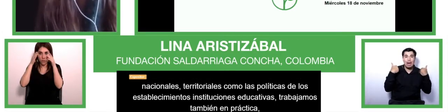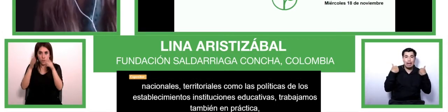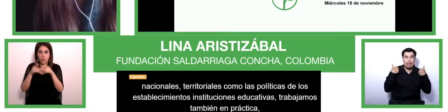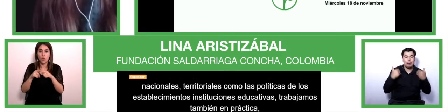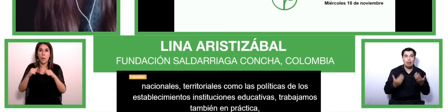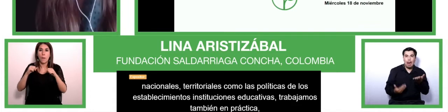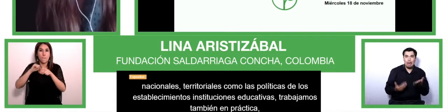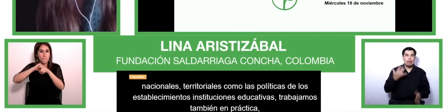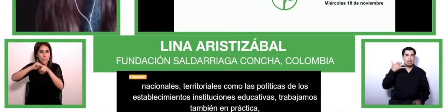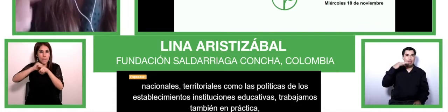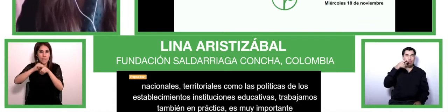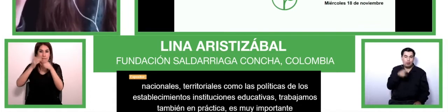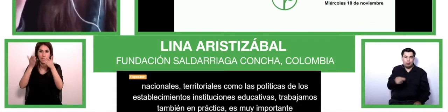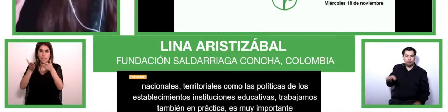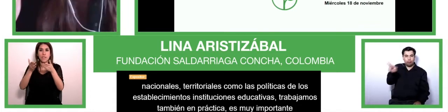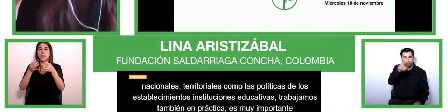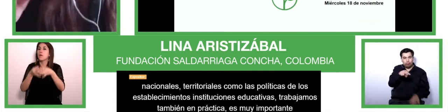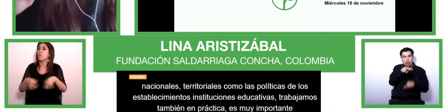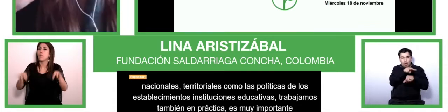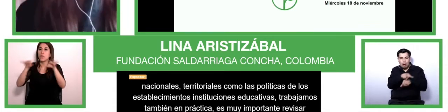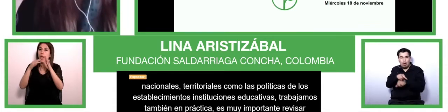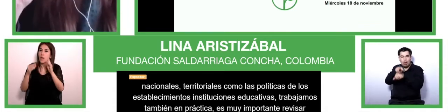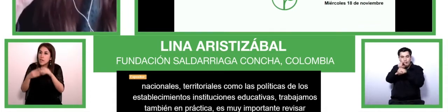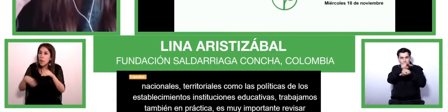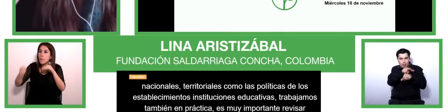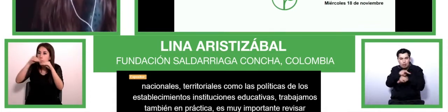muy importante